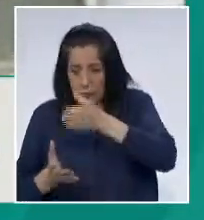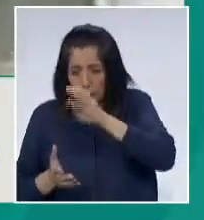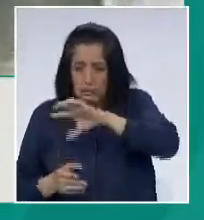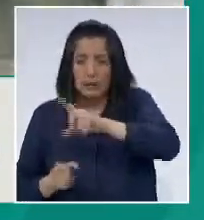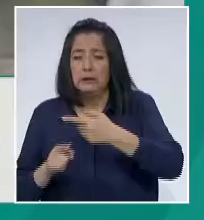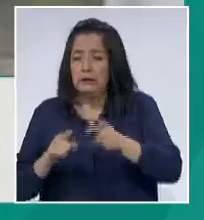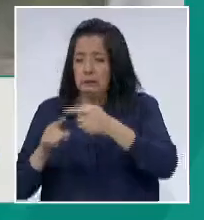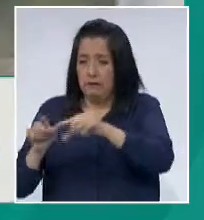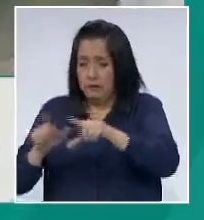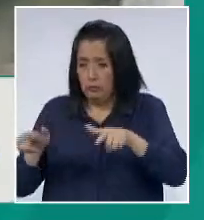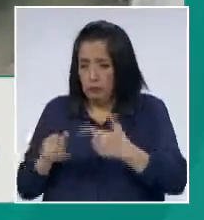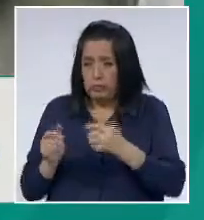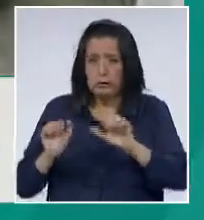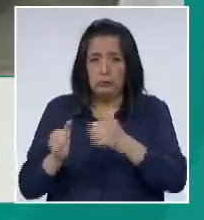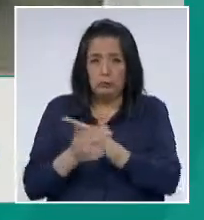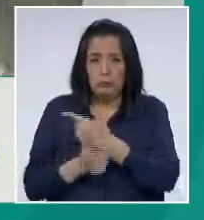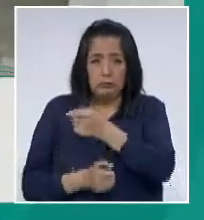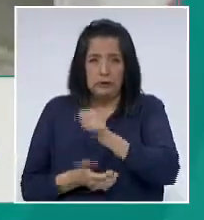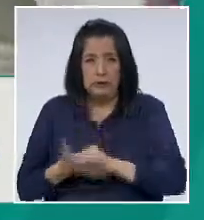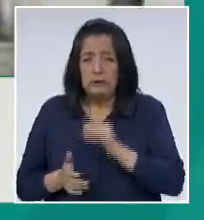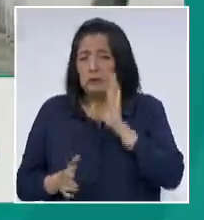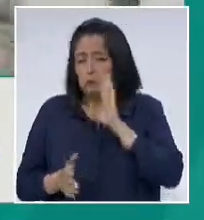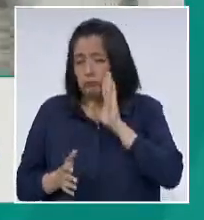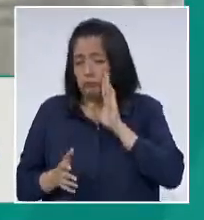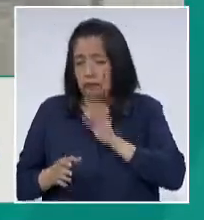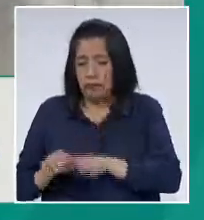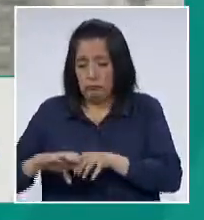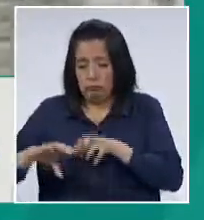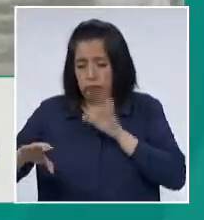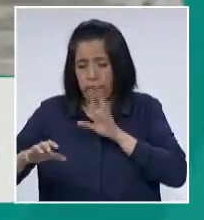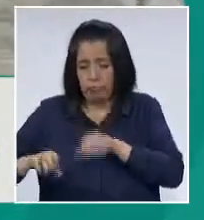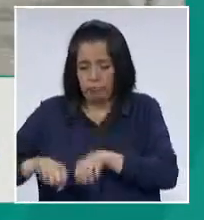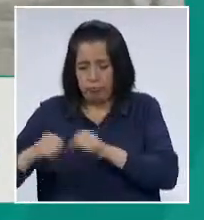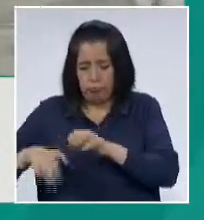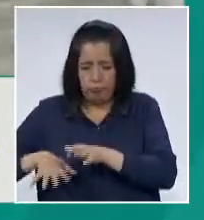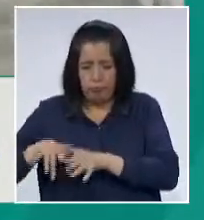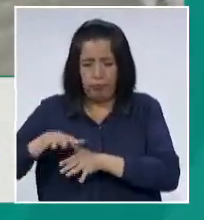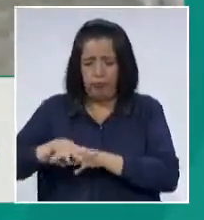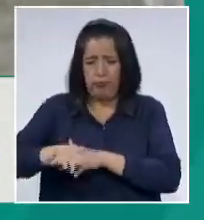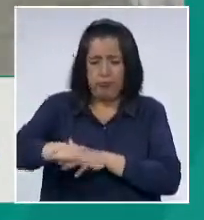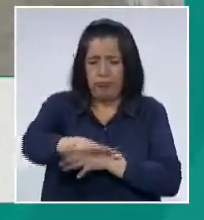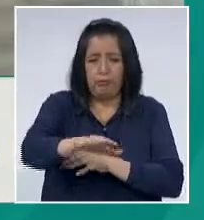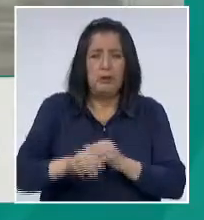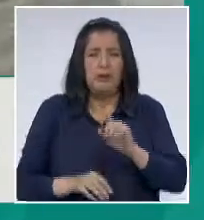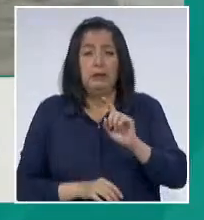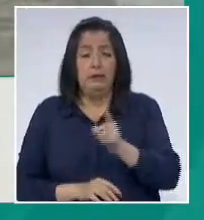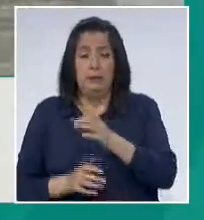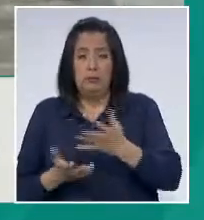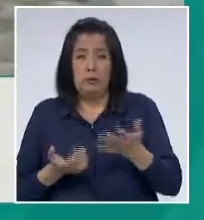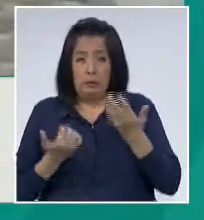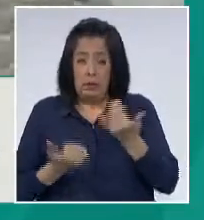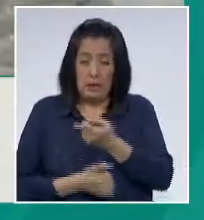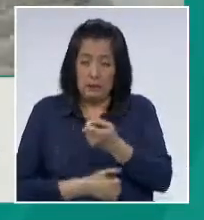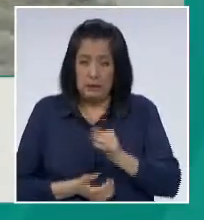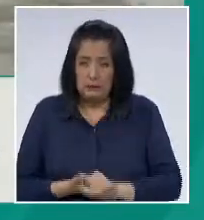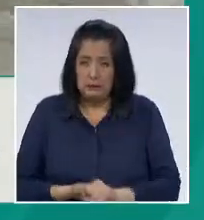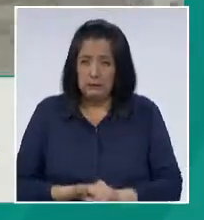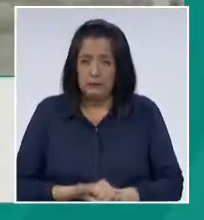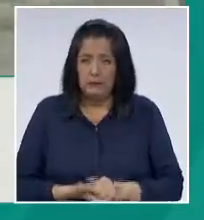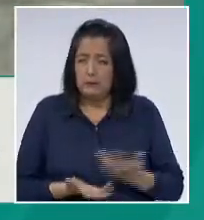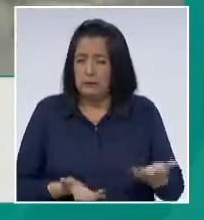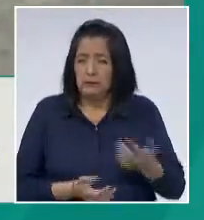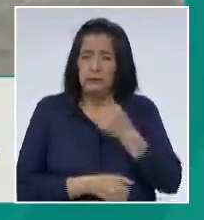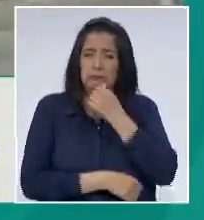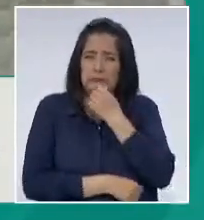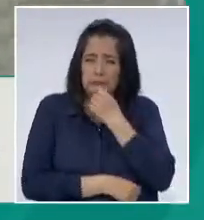Juan del Urigancho, a propósito de este aniego ocurrido en la cuadra, entre la cuadra 1 y 12 de Próceres, pero en este caso, tomando en